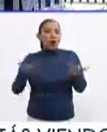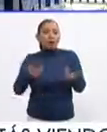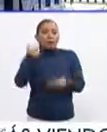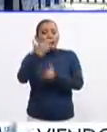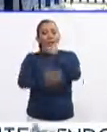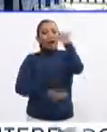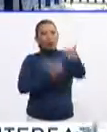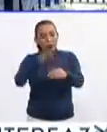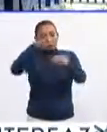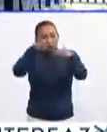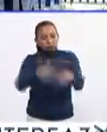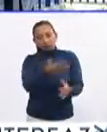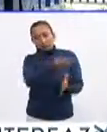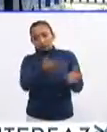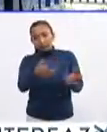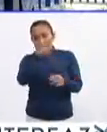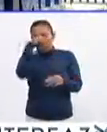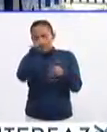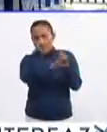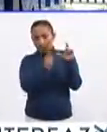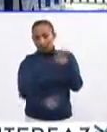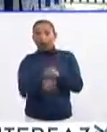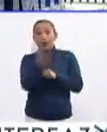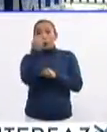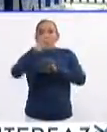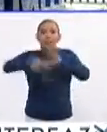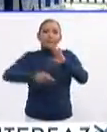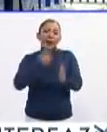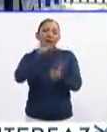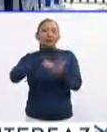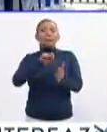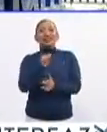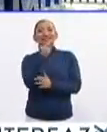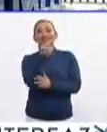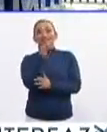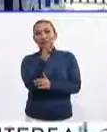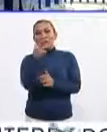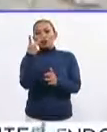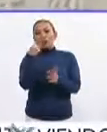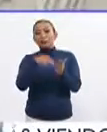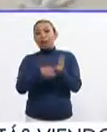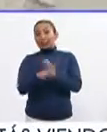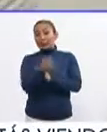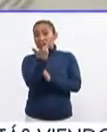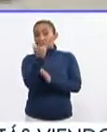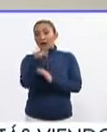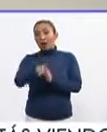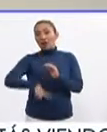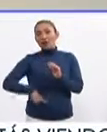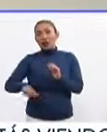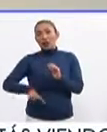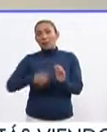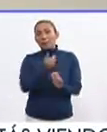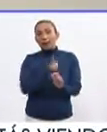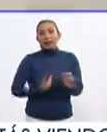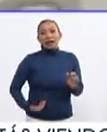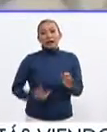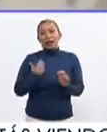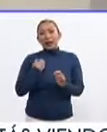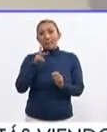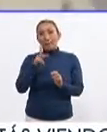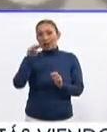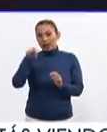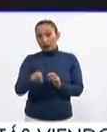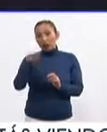el desarrollo óptimo de la nación. La novena reforma se dio el 26 de febrero de 2013 durante el gobierno del presidente Enrique